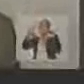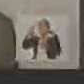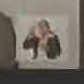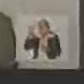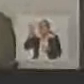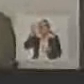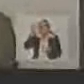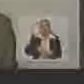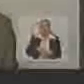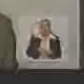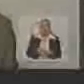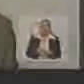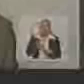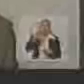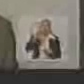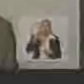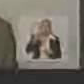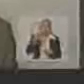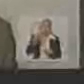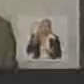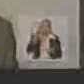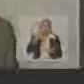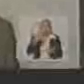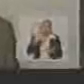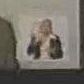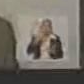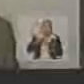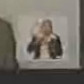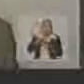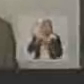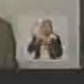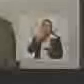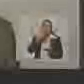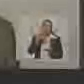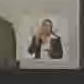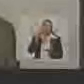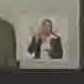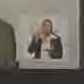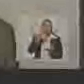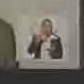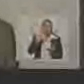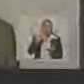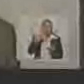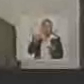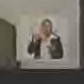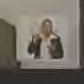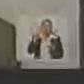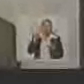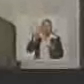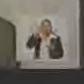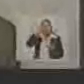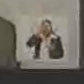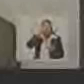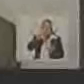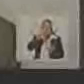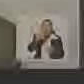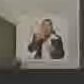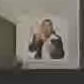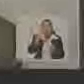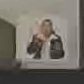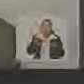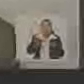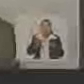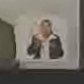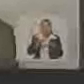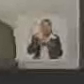Juárez, evidentemente el policía no se siente motivado para hacerlo mejor. De modo que tenemos que hacer un programa de desarrollo